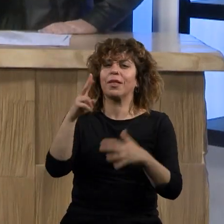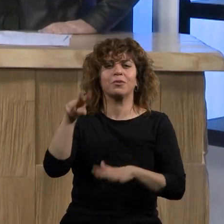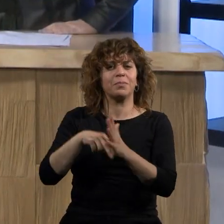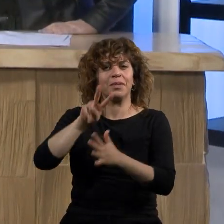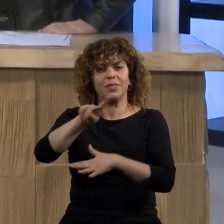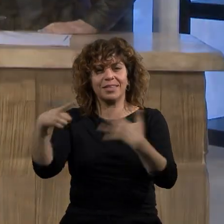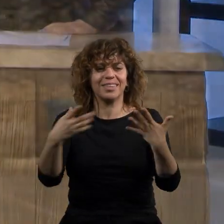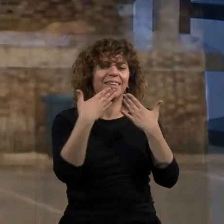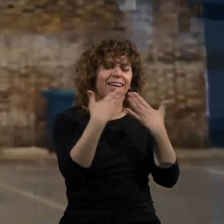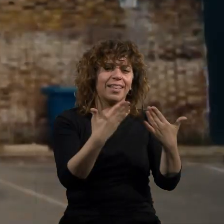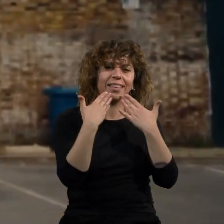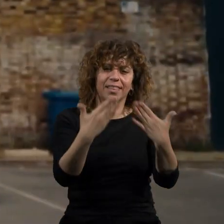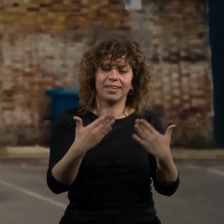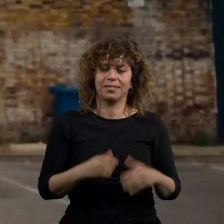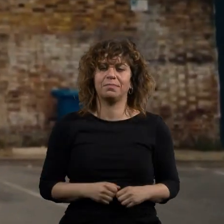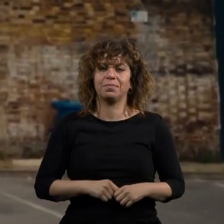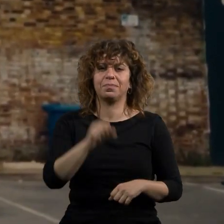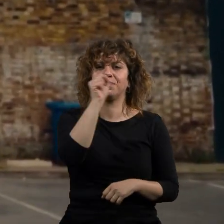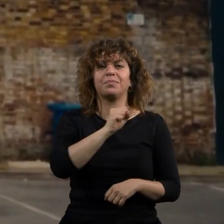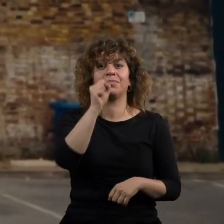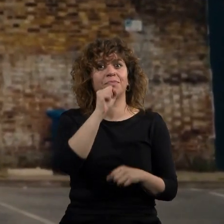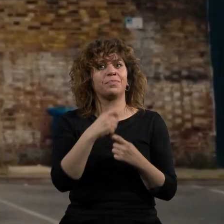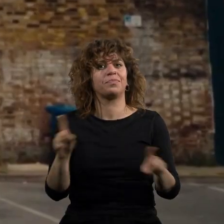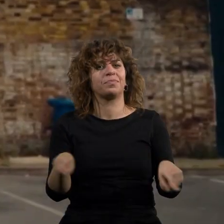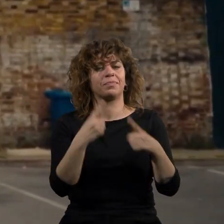Muchas gracias. y ese nuevo Muchísimas disco. Gracias.